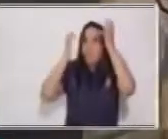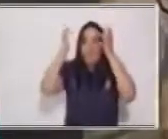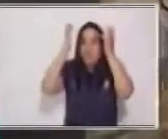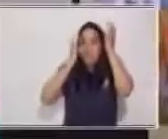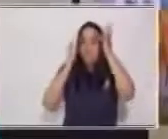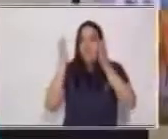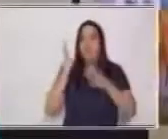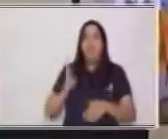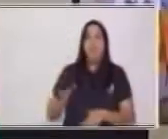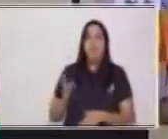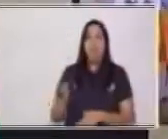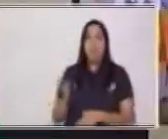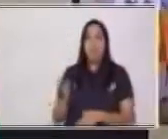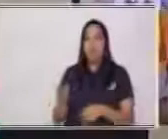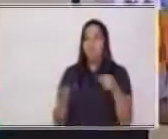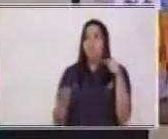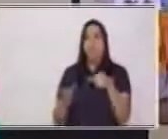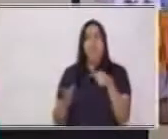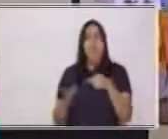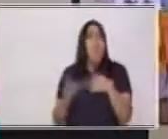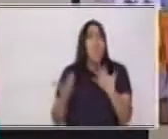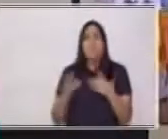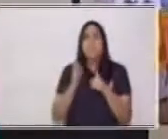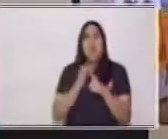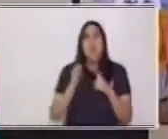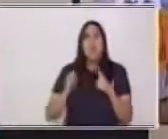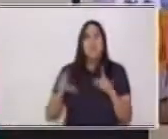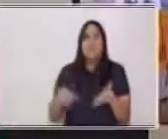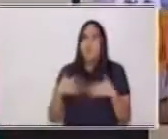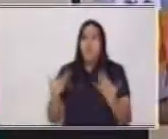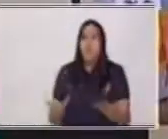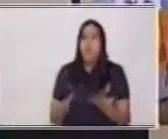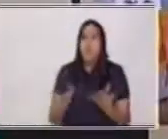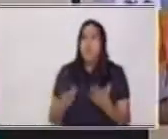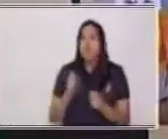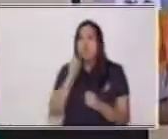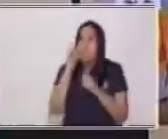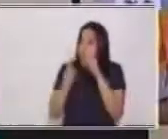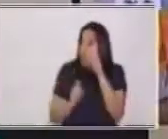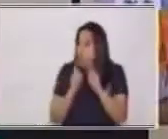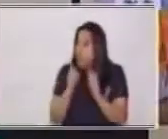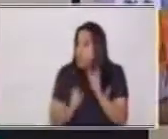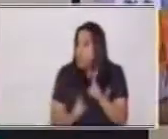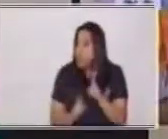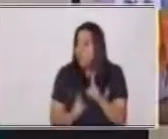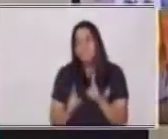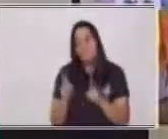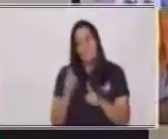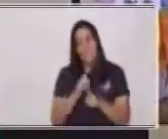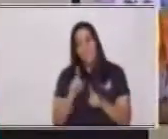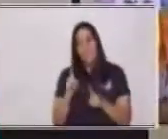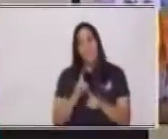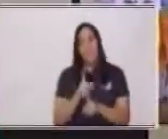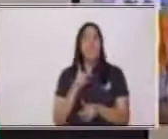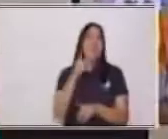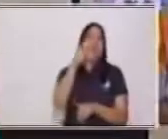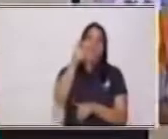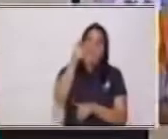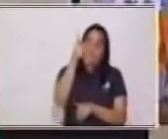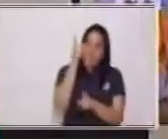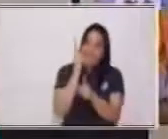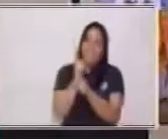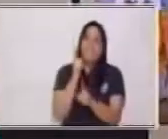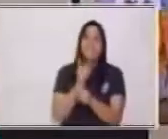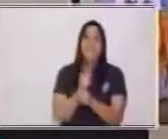perro es una oración interrogativa? No, ¿verdad? Sí, exacto. No es